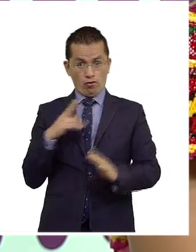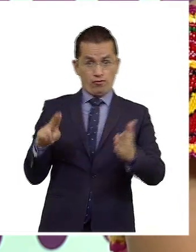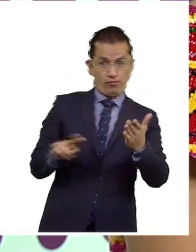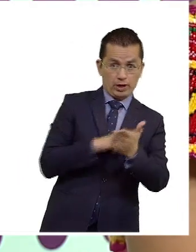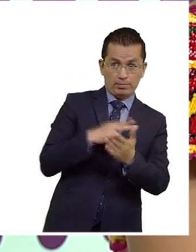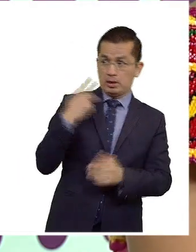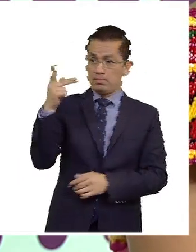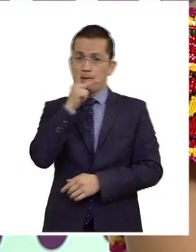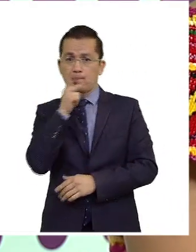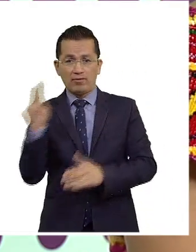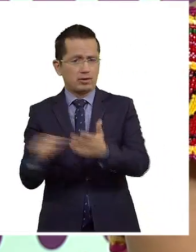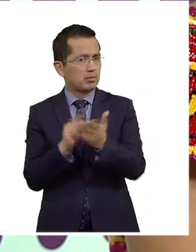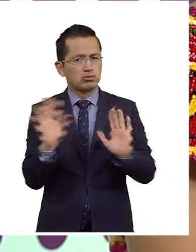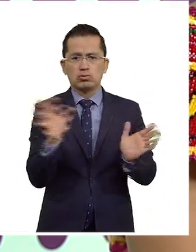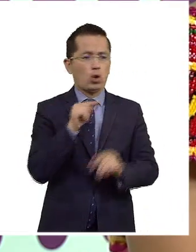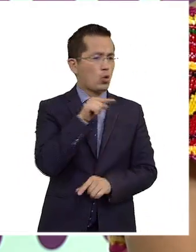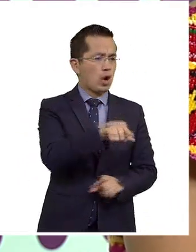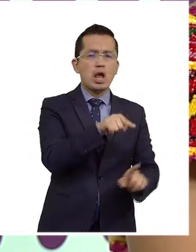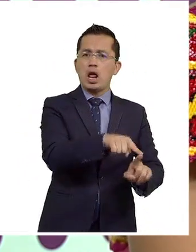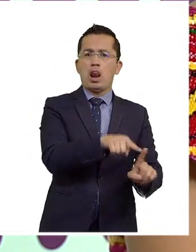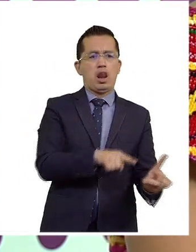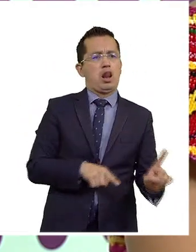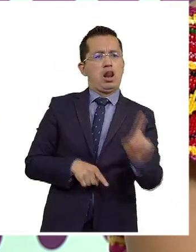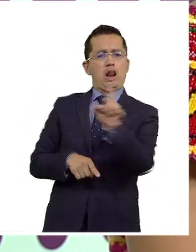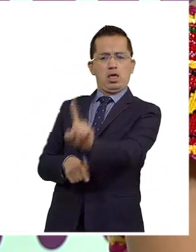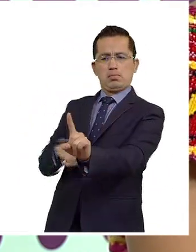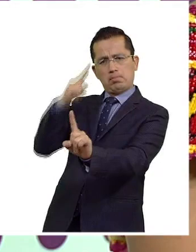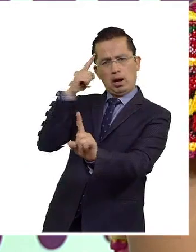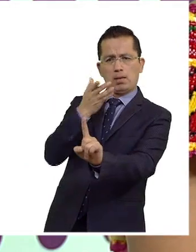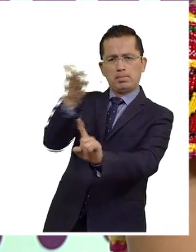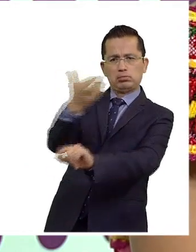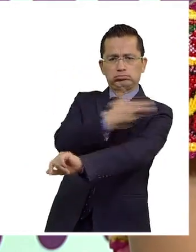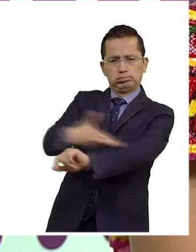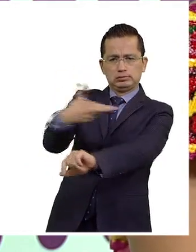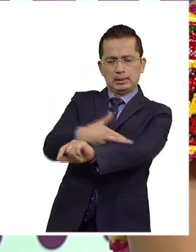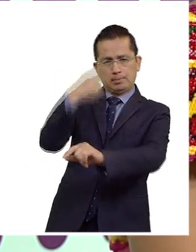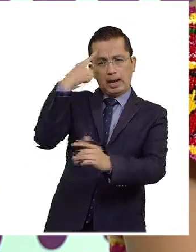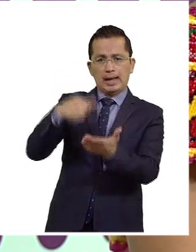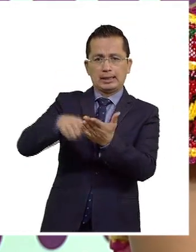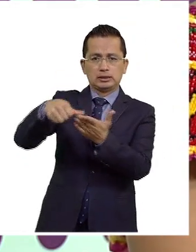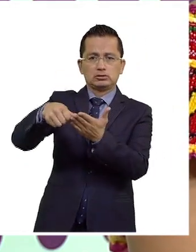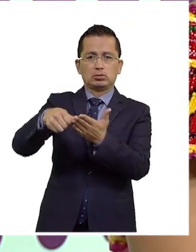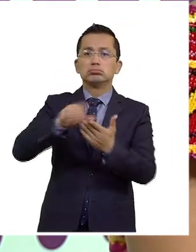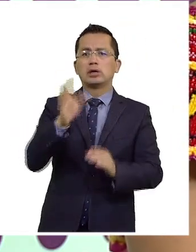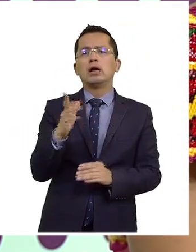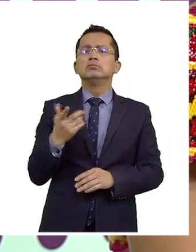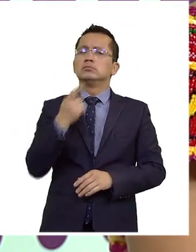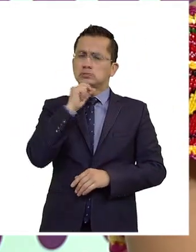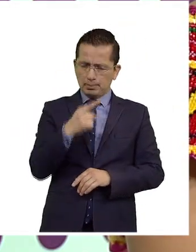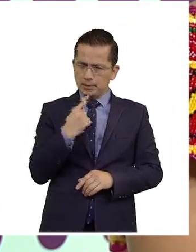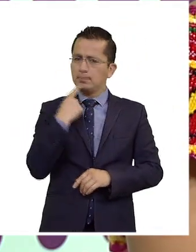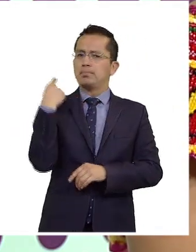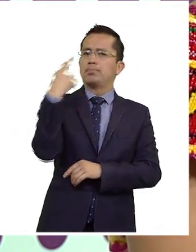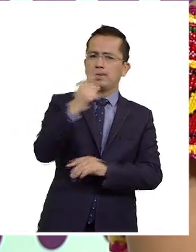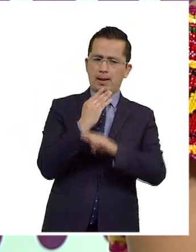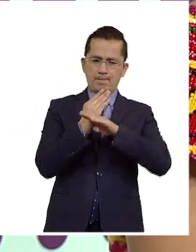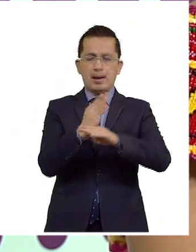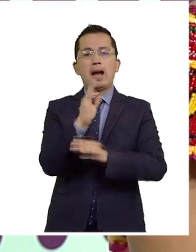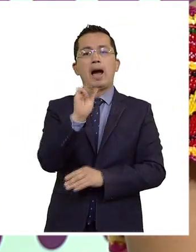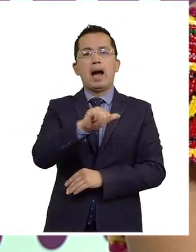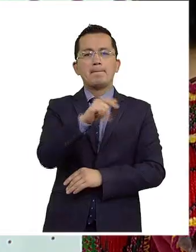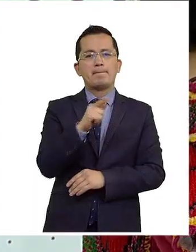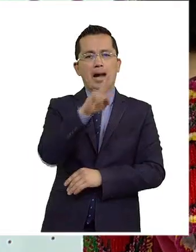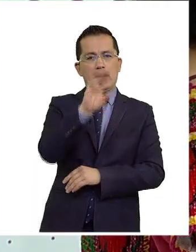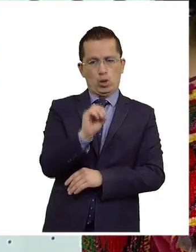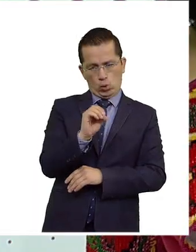en su nombre solicitó el cambio de acta de nacimiento frente al registro civil. Finalmente se le amparó de esta ley inconstitucional.